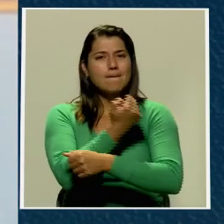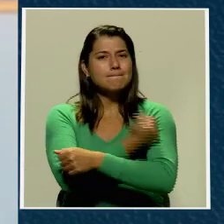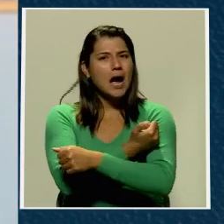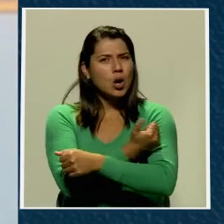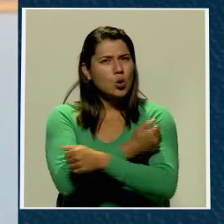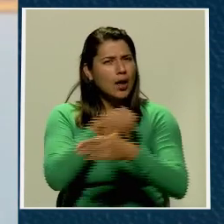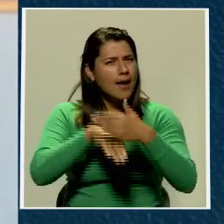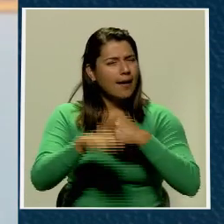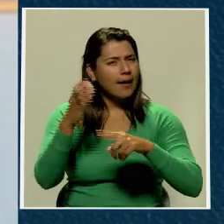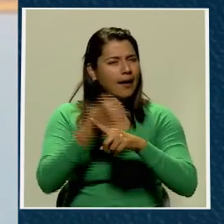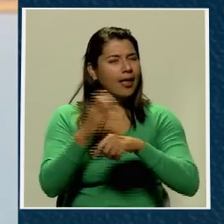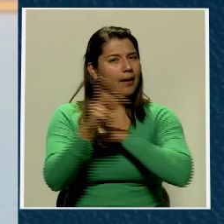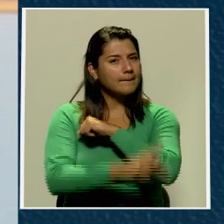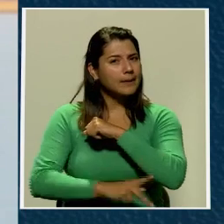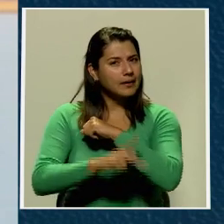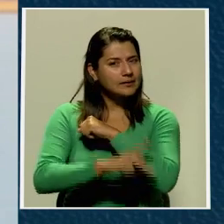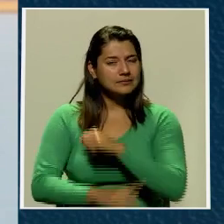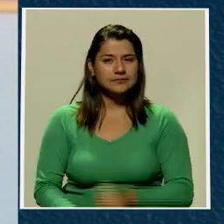en cada país?